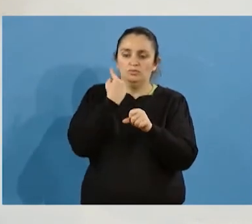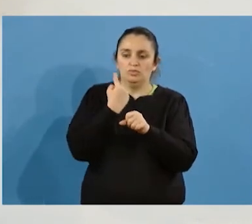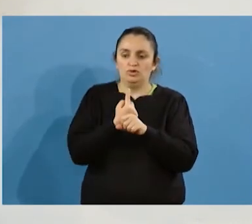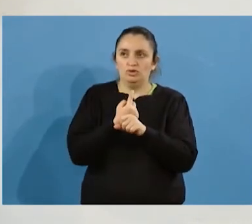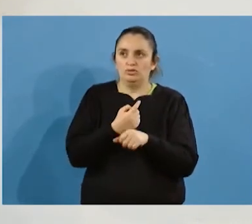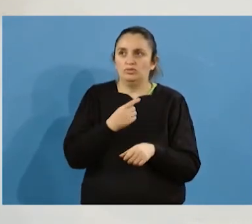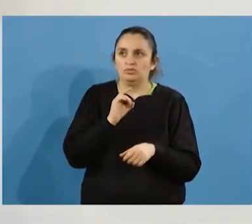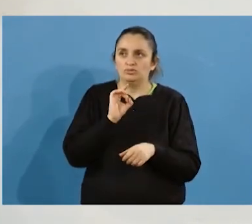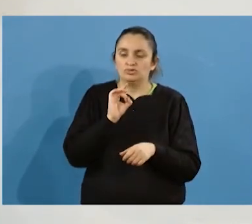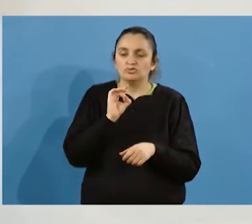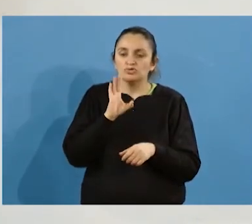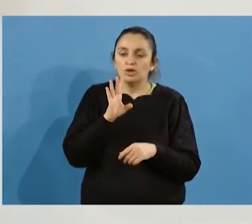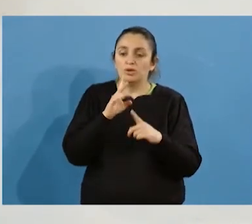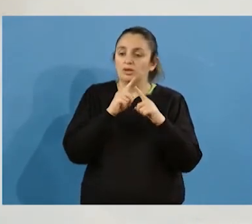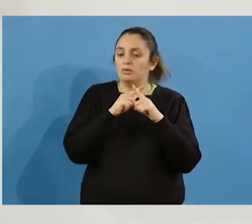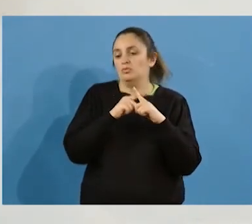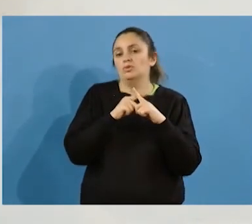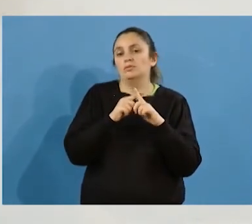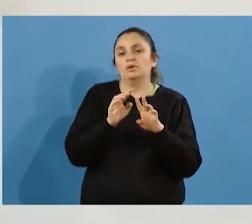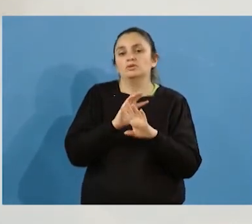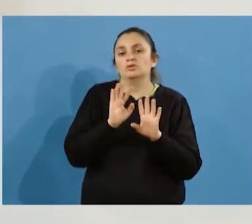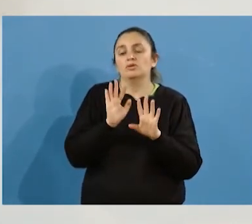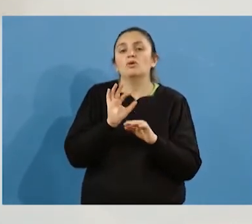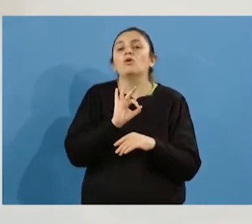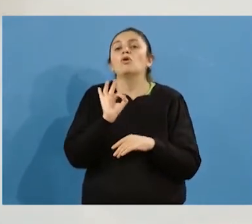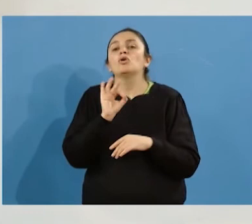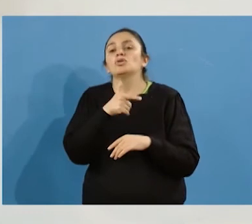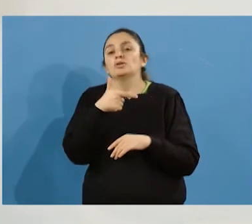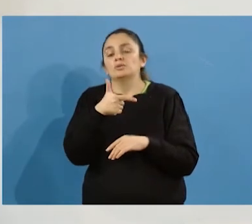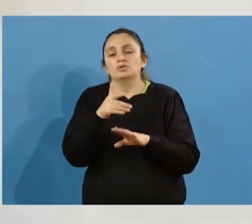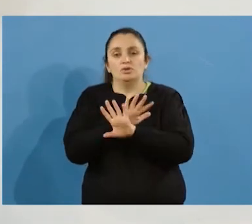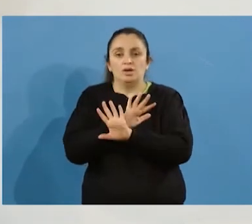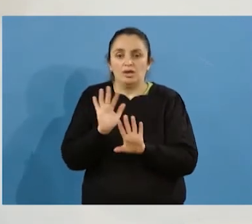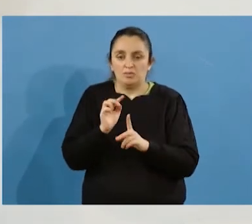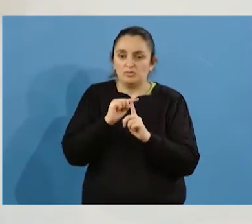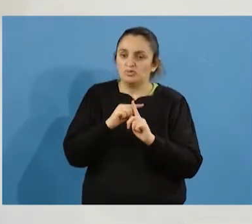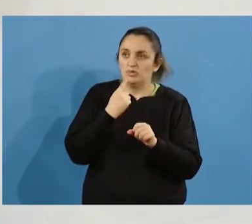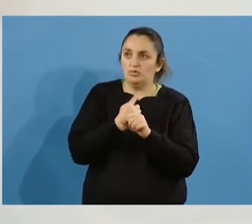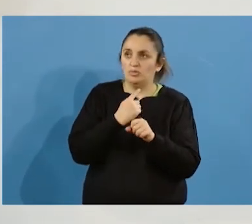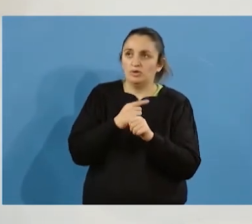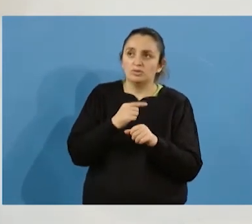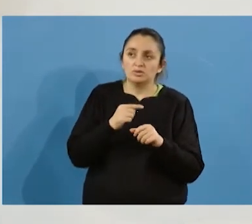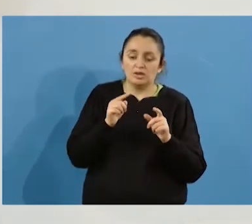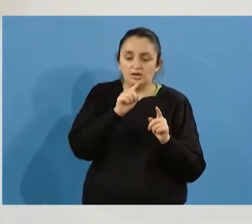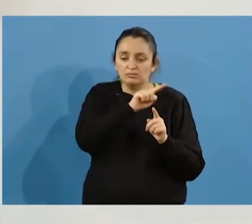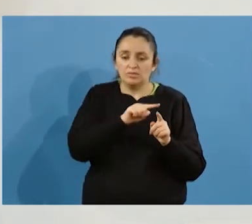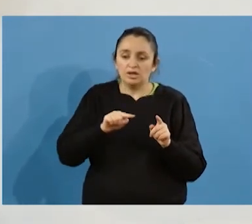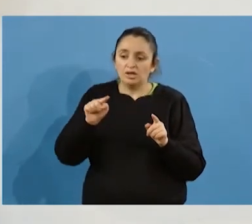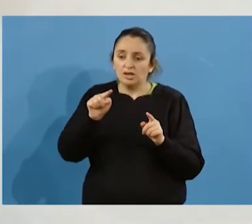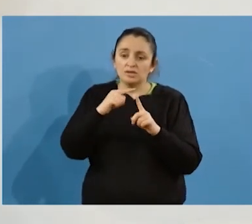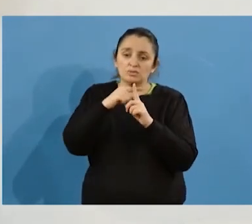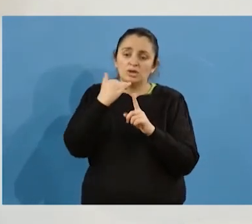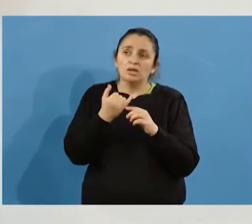solamente lo puedo hacer cuando hay una multiplicación y una división hay entonces que lo que voy a tener que hacer acá bueno